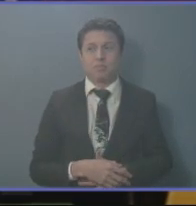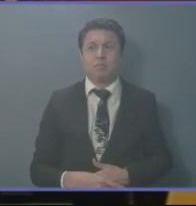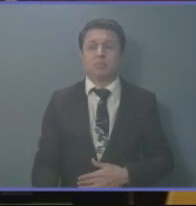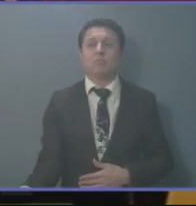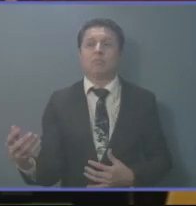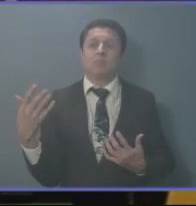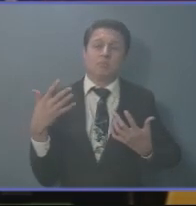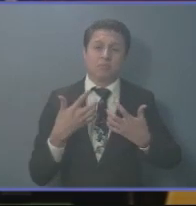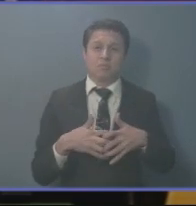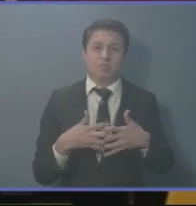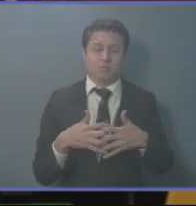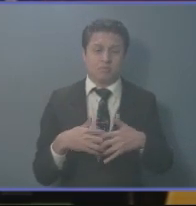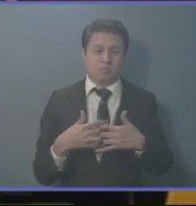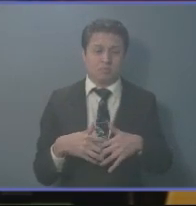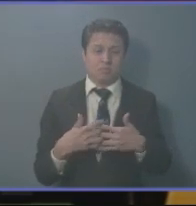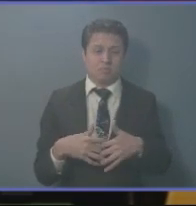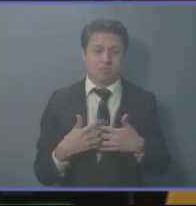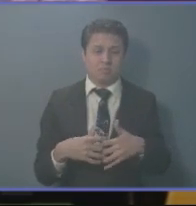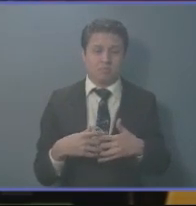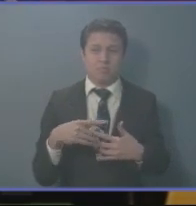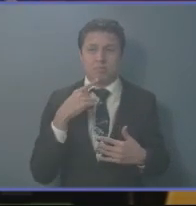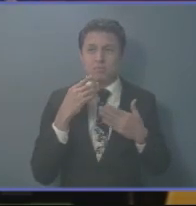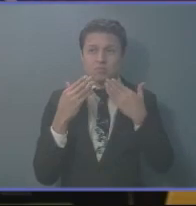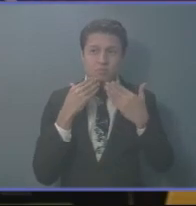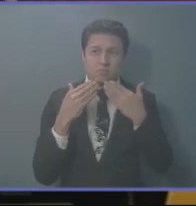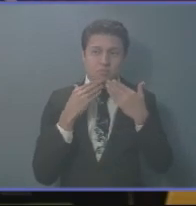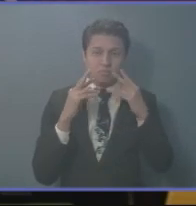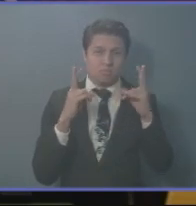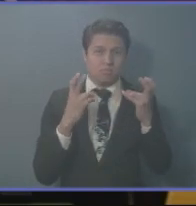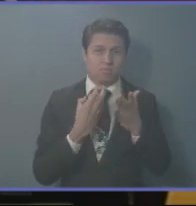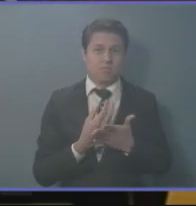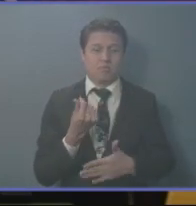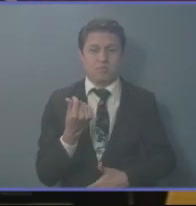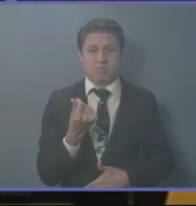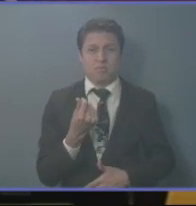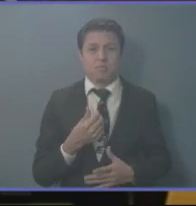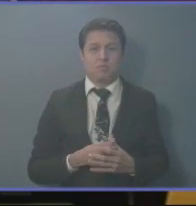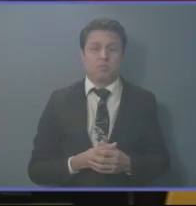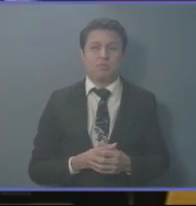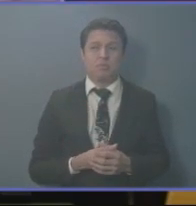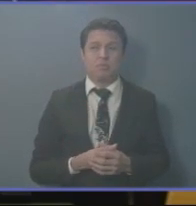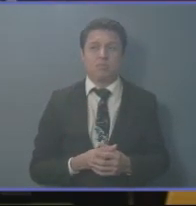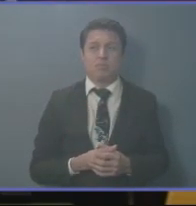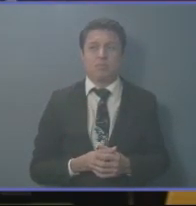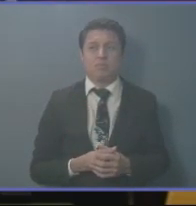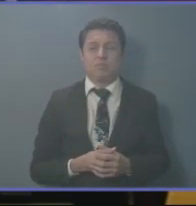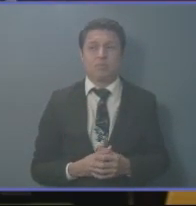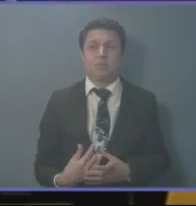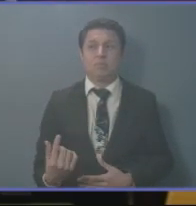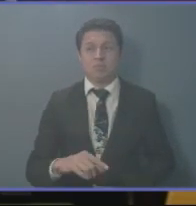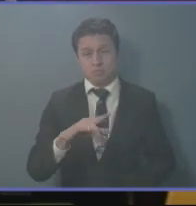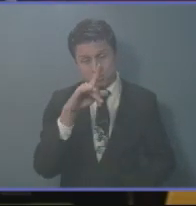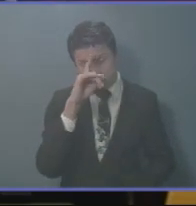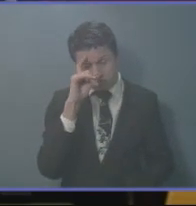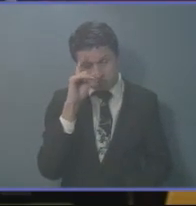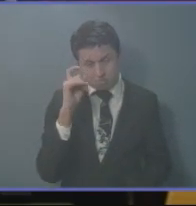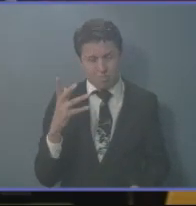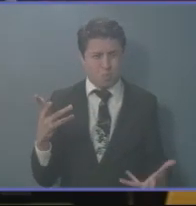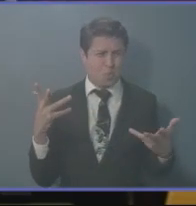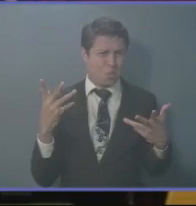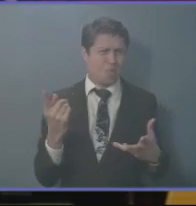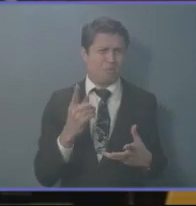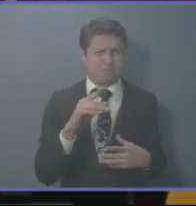micro y pequeños empresarios, hablando de los sectores económicos, aparte de los trabajadores que muchos han